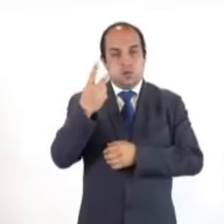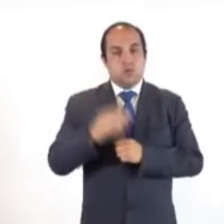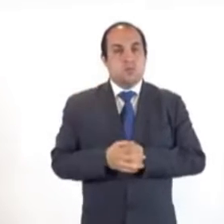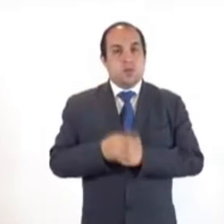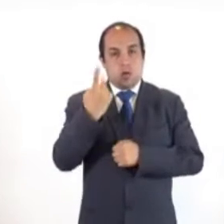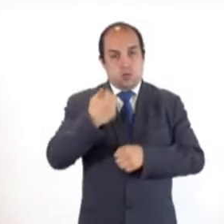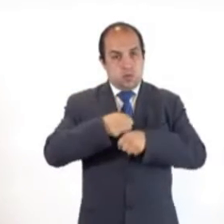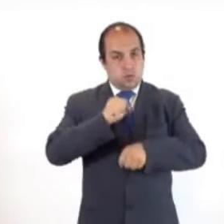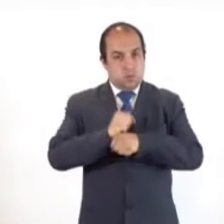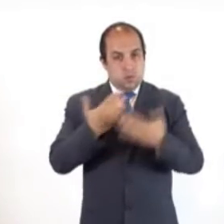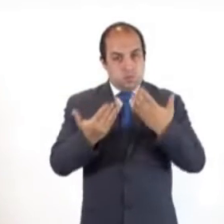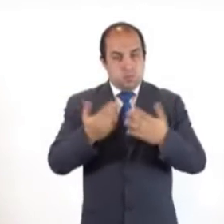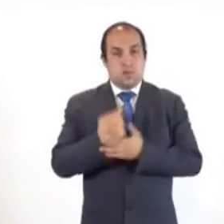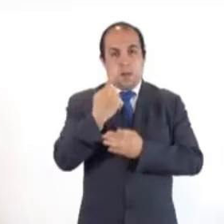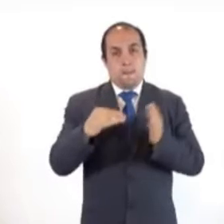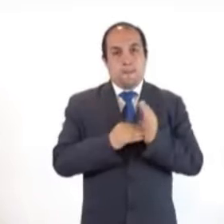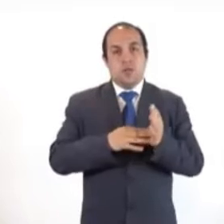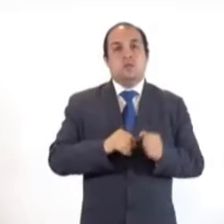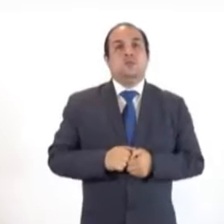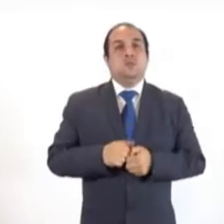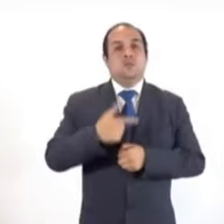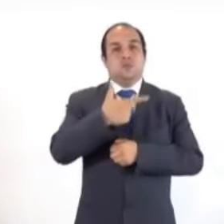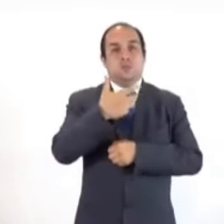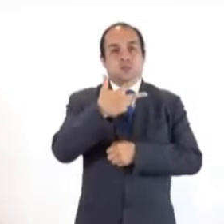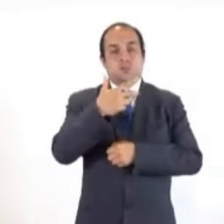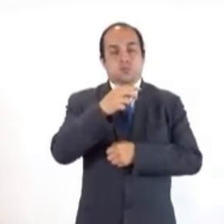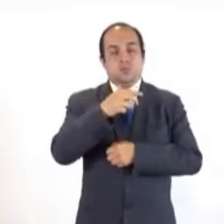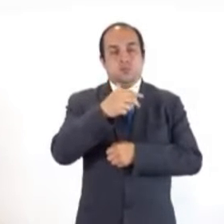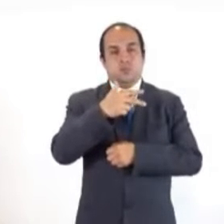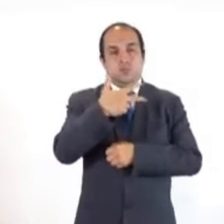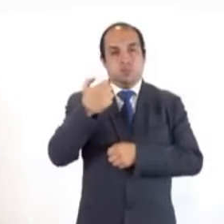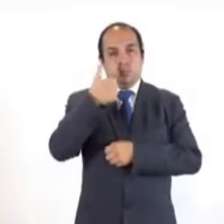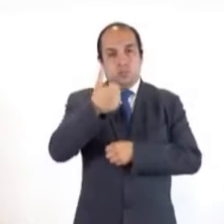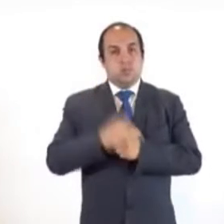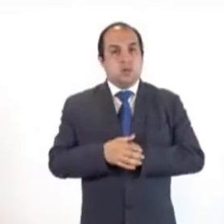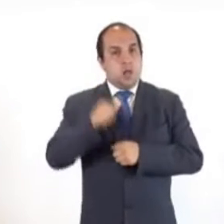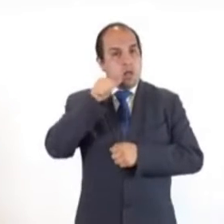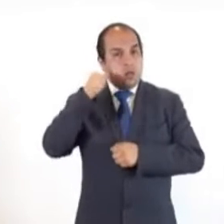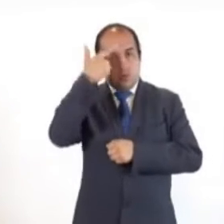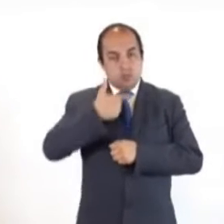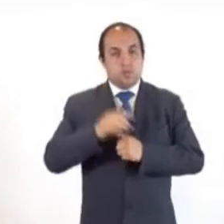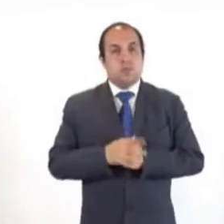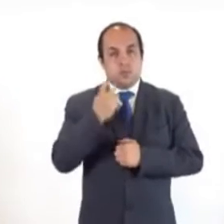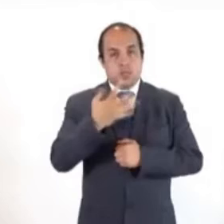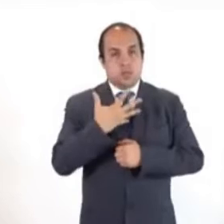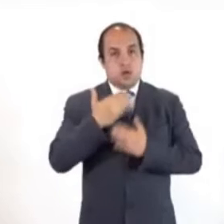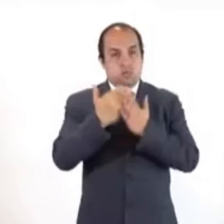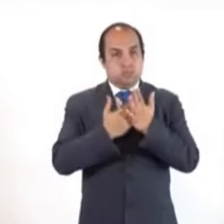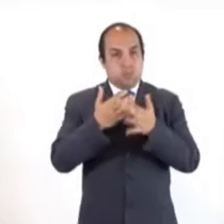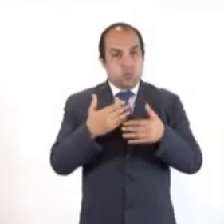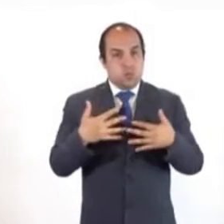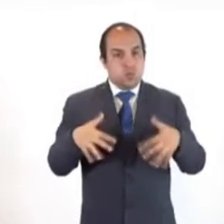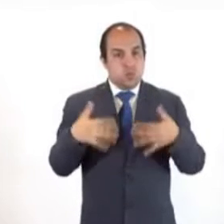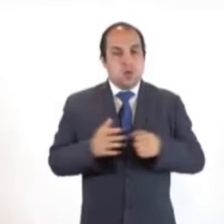corte de hace una semana a 1,806 al corte de ayer en la noche. Esta reducción de 382 es una reducción bastante grande